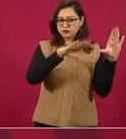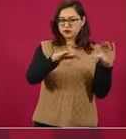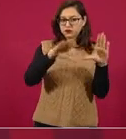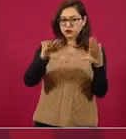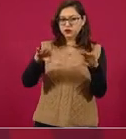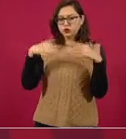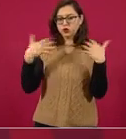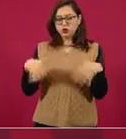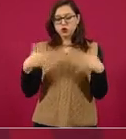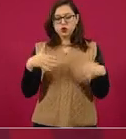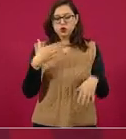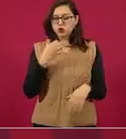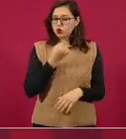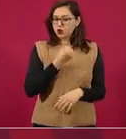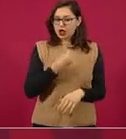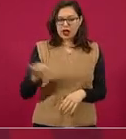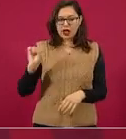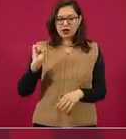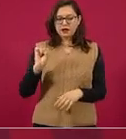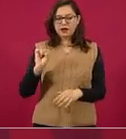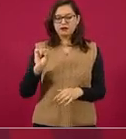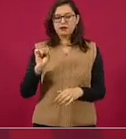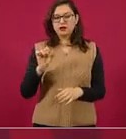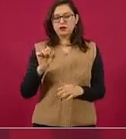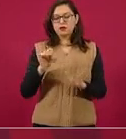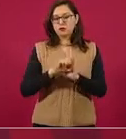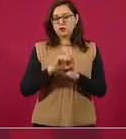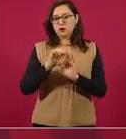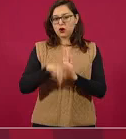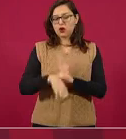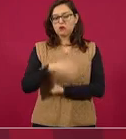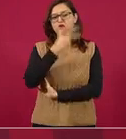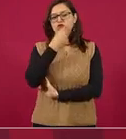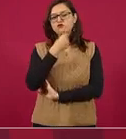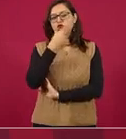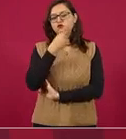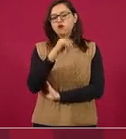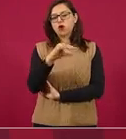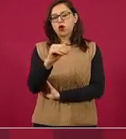y el ejemplo más claro es el de José Clemente Orozco,